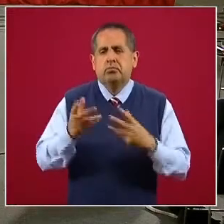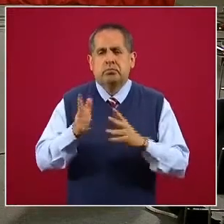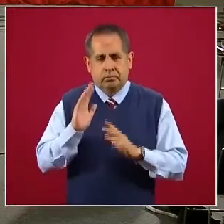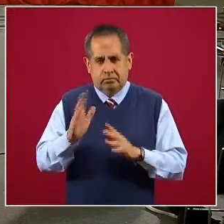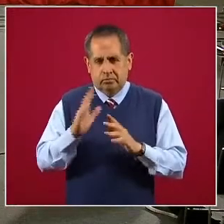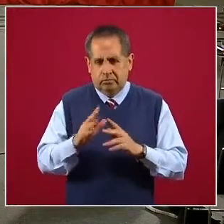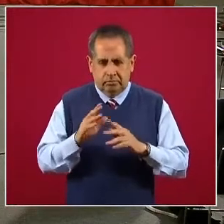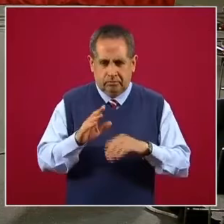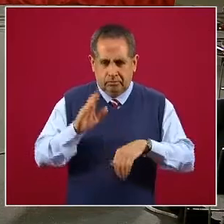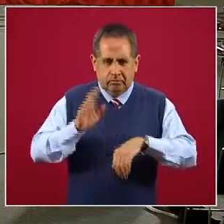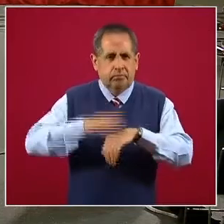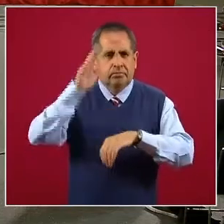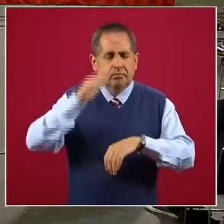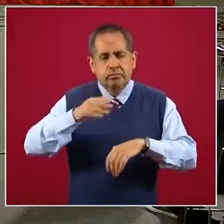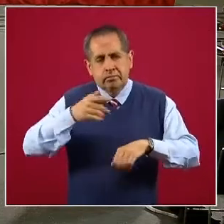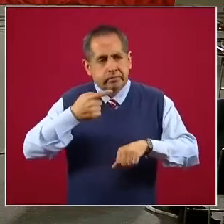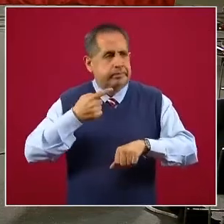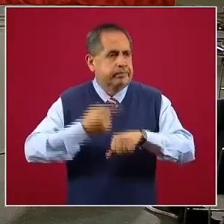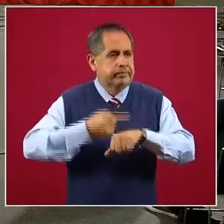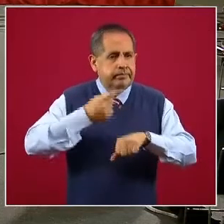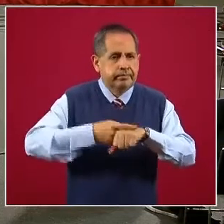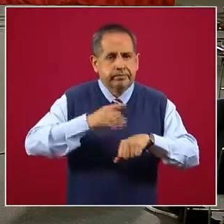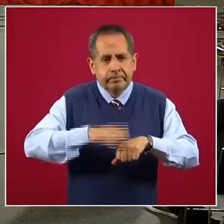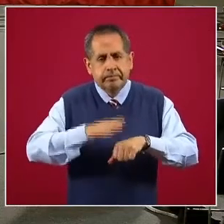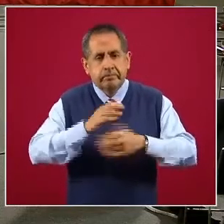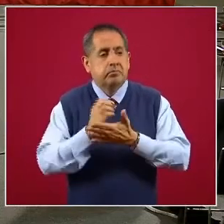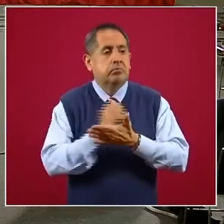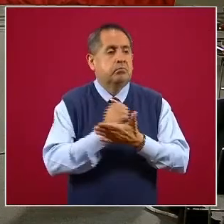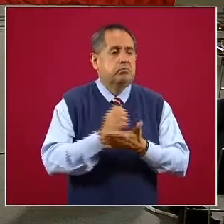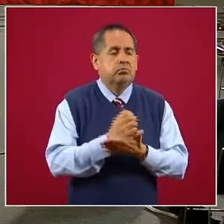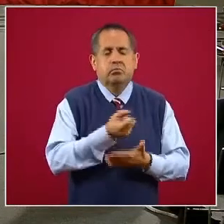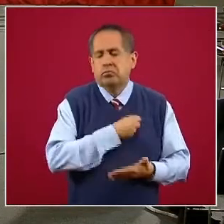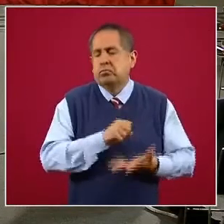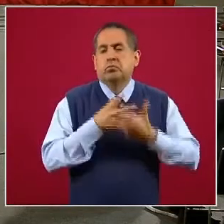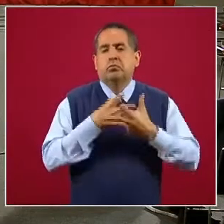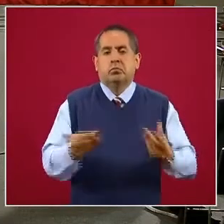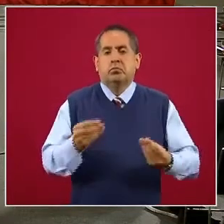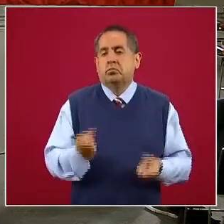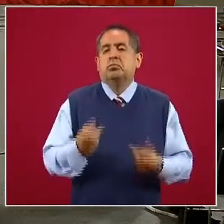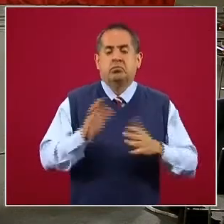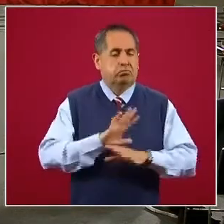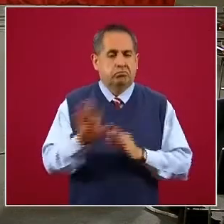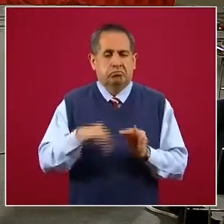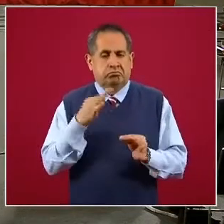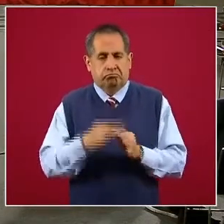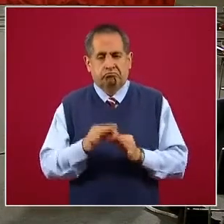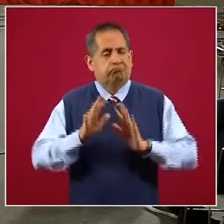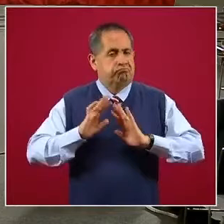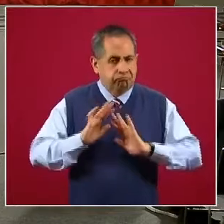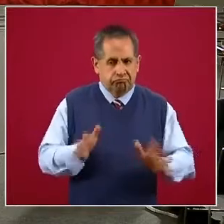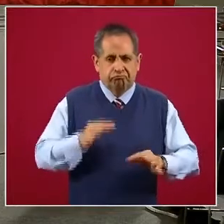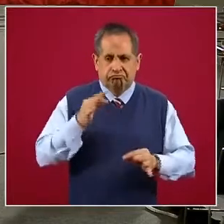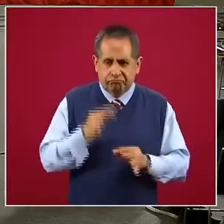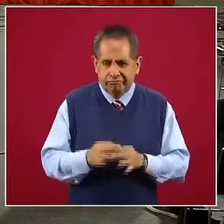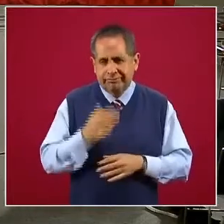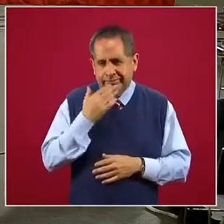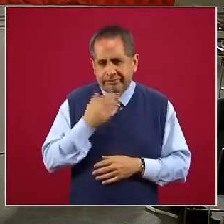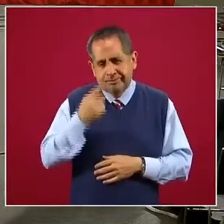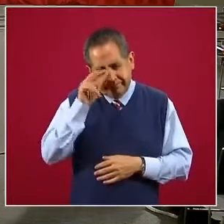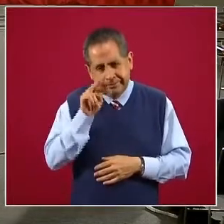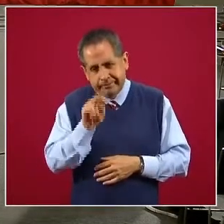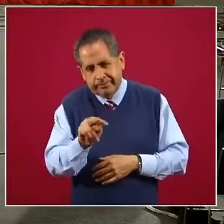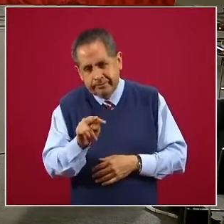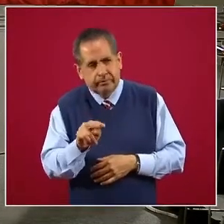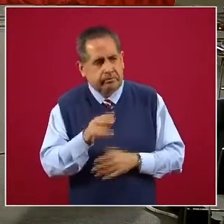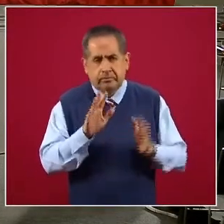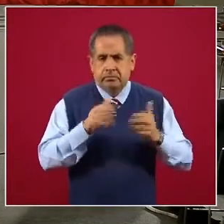han sobrepasado la enfermedad, se han recuperado y ahora están nuevamente de regreso,